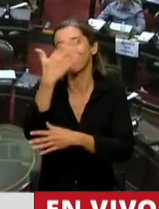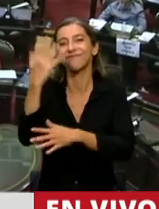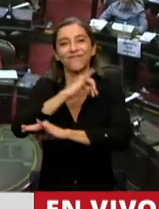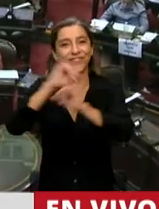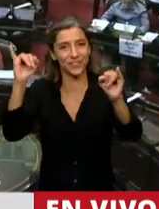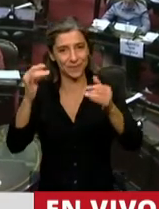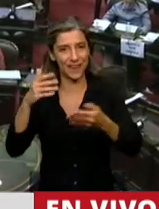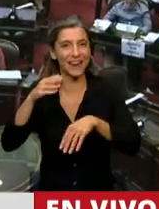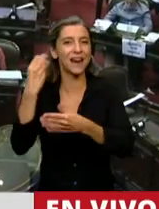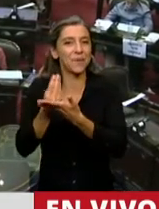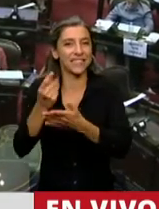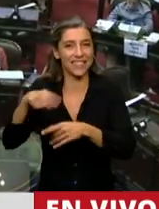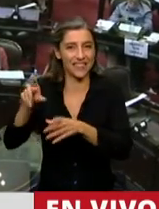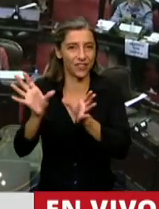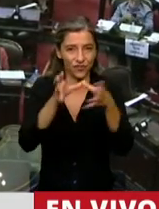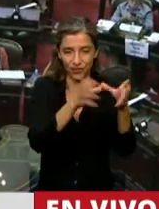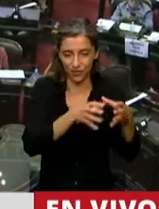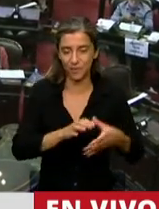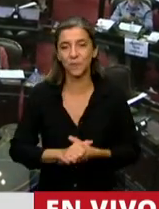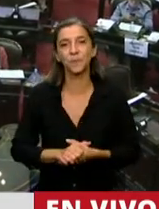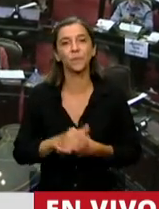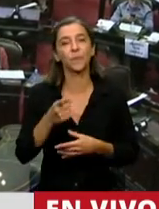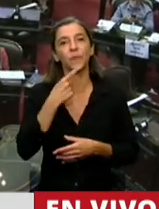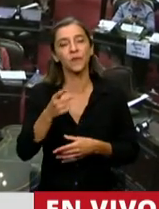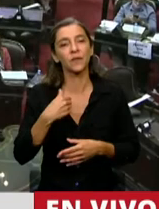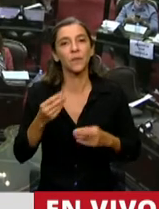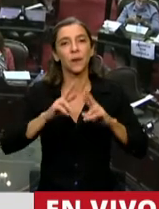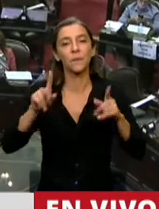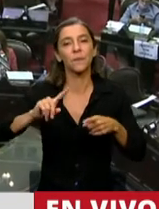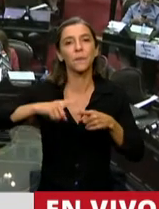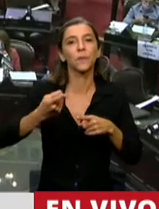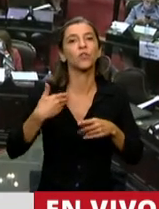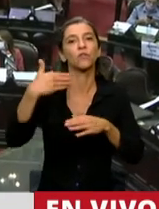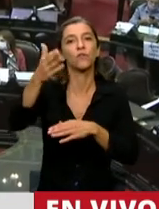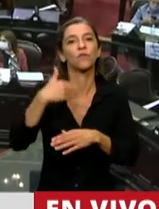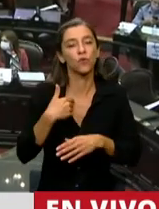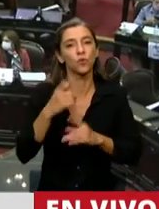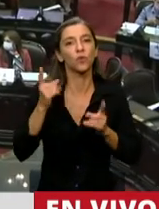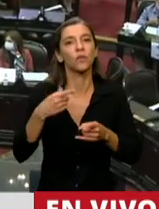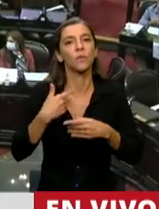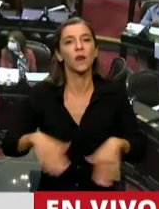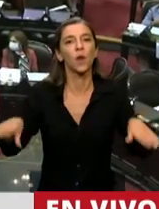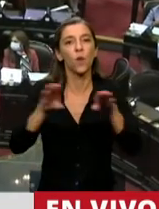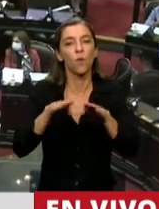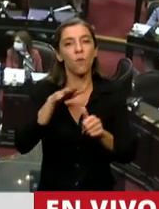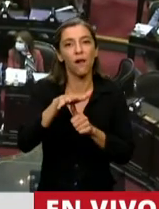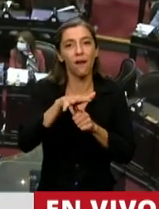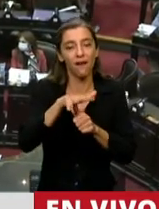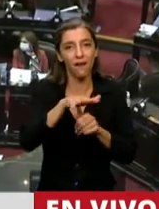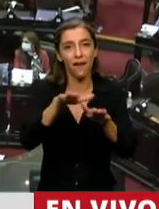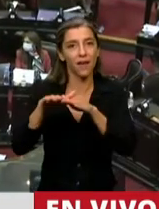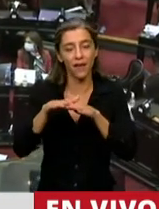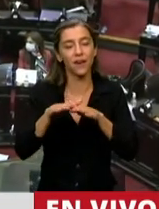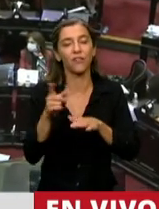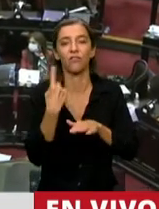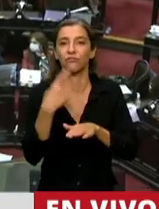año. Para que las políticas y los programas en materia de igualdad de género sean realmente transformadores, deben